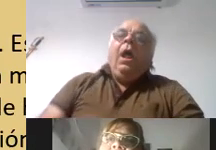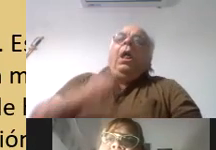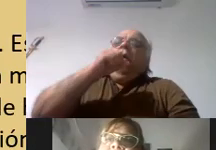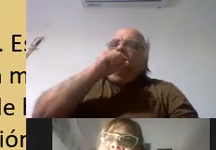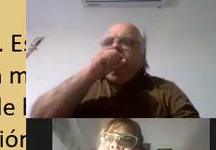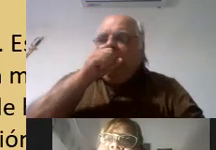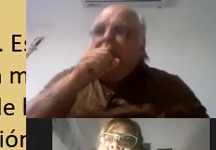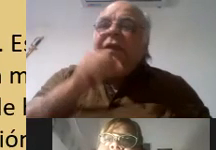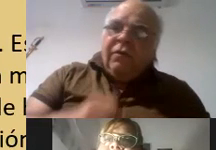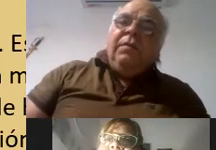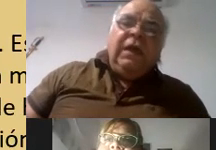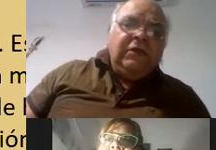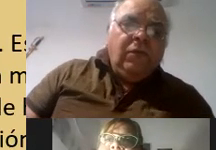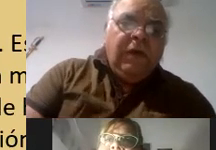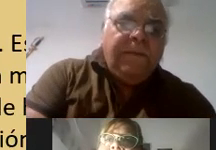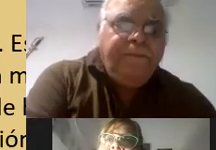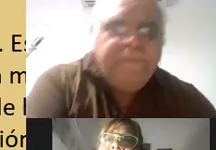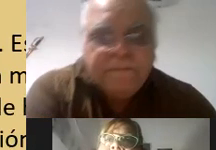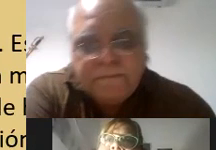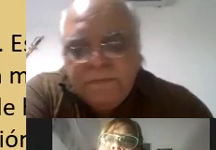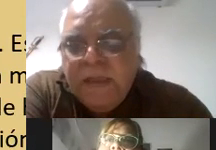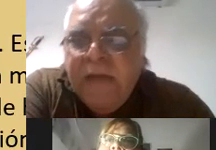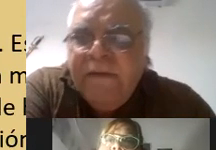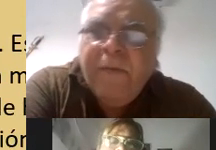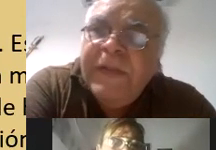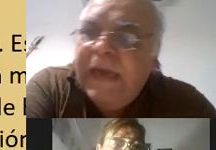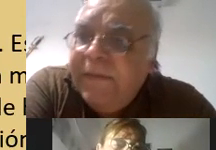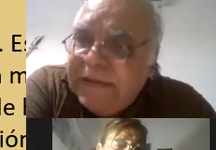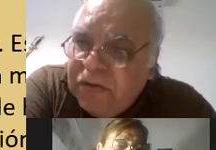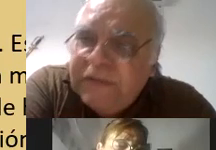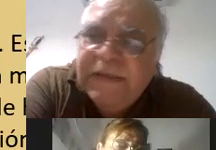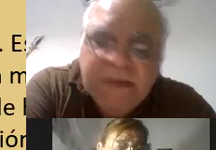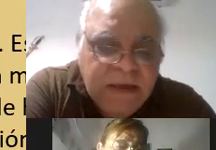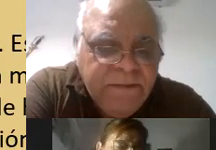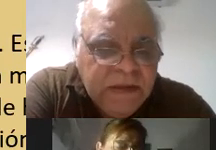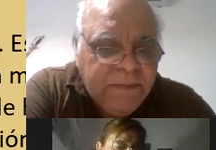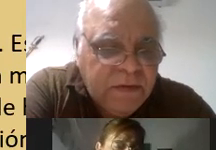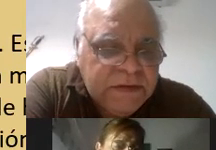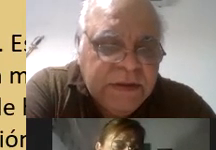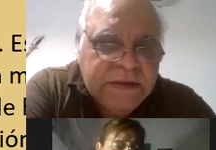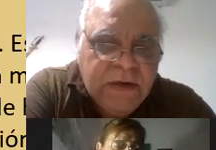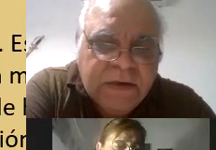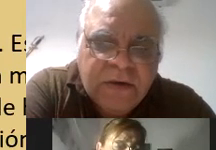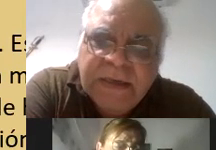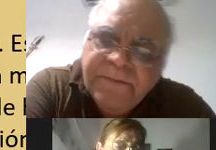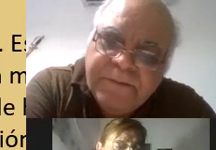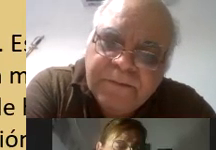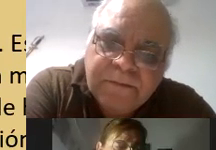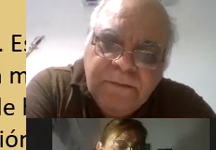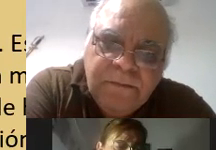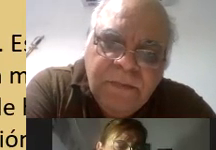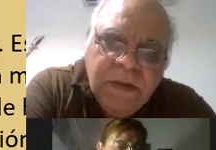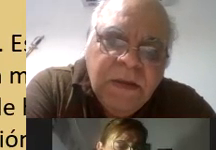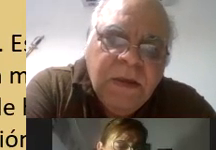Movimiento. del movimiento, muy bien. Hablamos de la hematosis, la producción de células rojas.